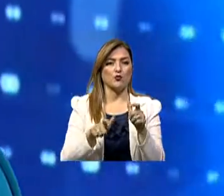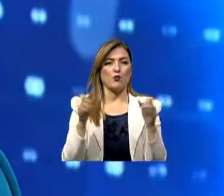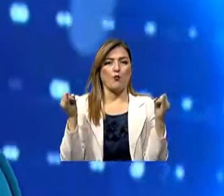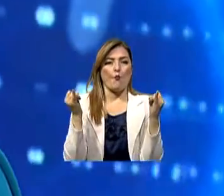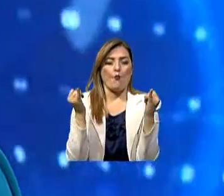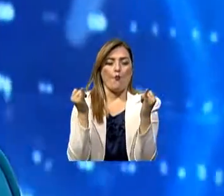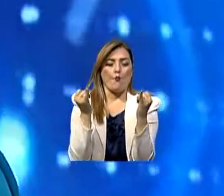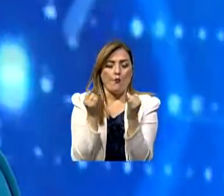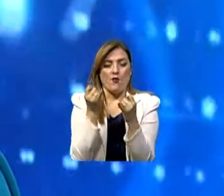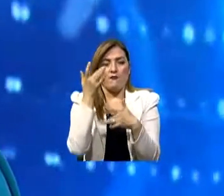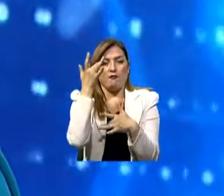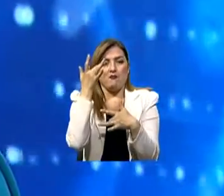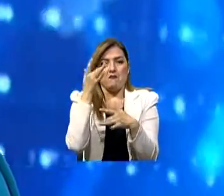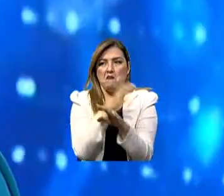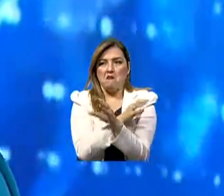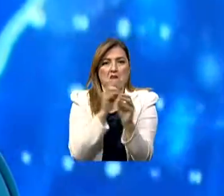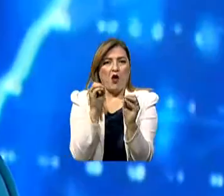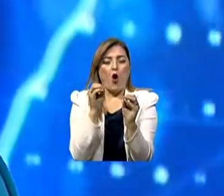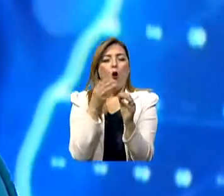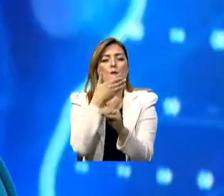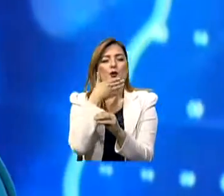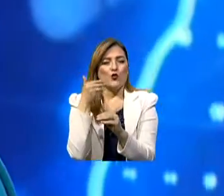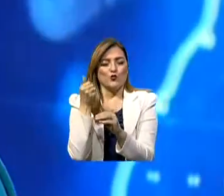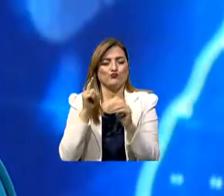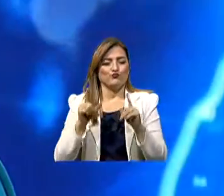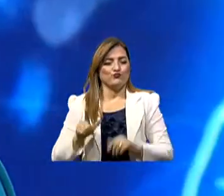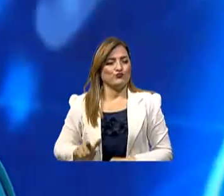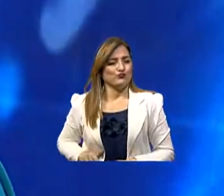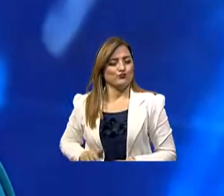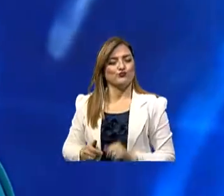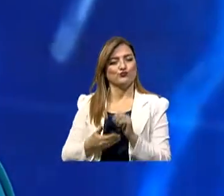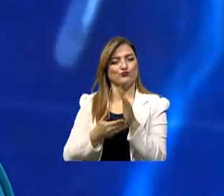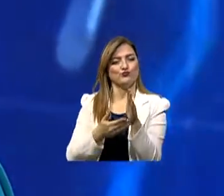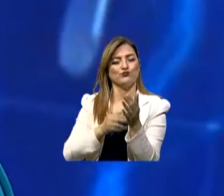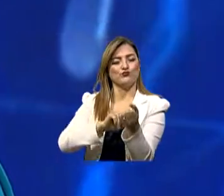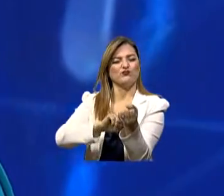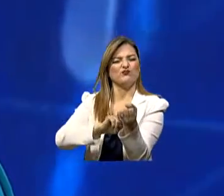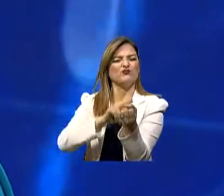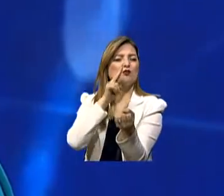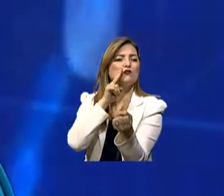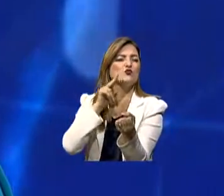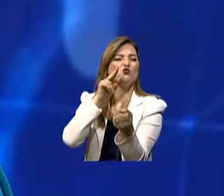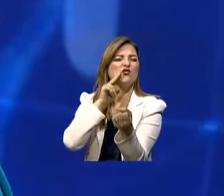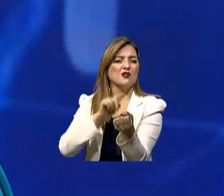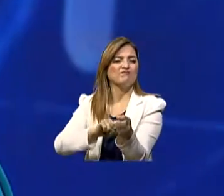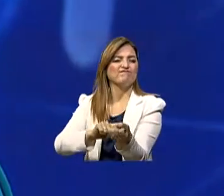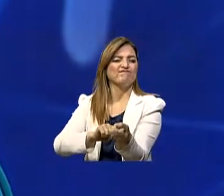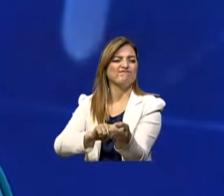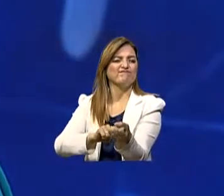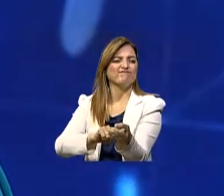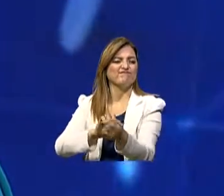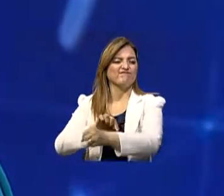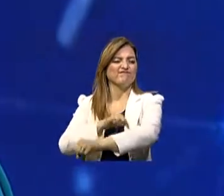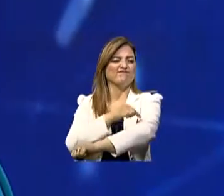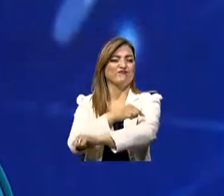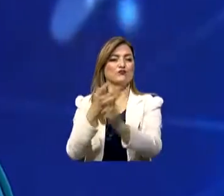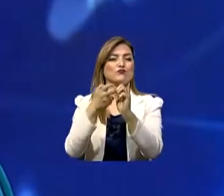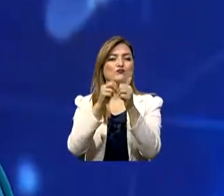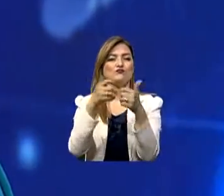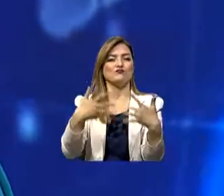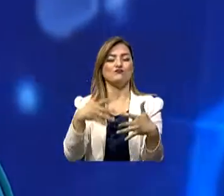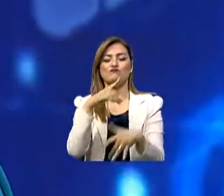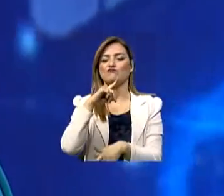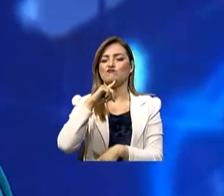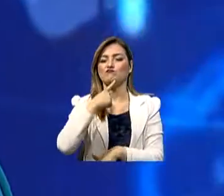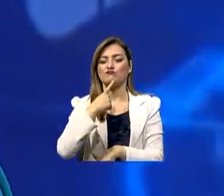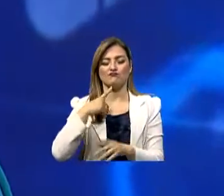no desaparecen cuáles son tenemos en la cabeza la diabetes donde que le dice un problema grave serio que te